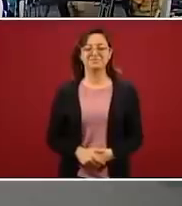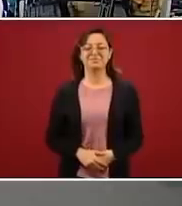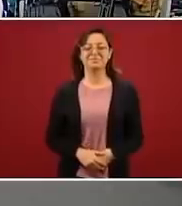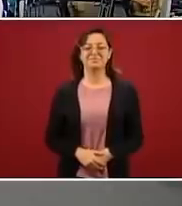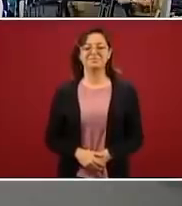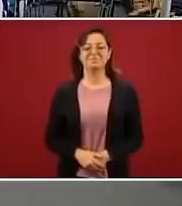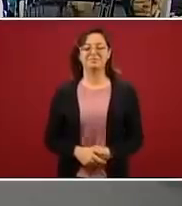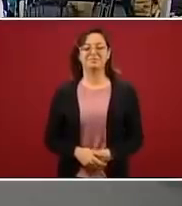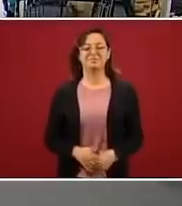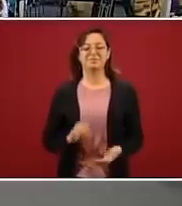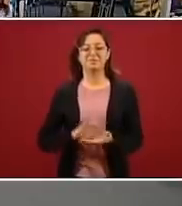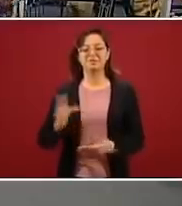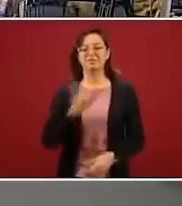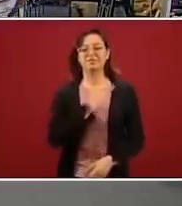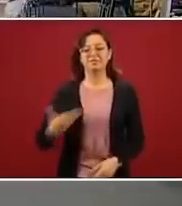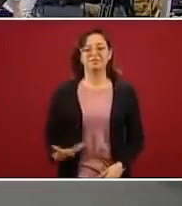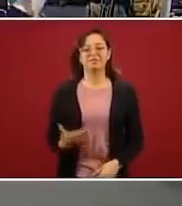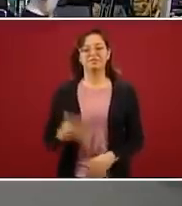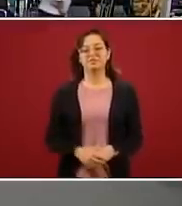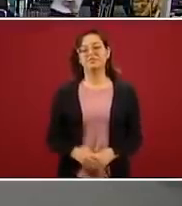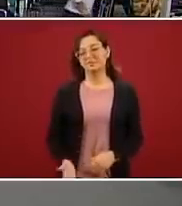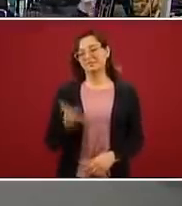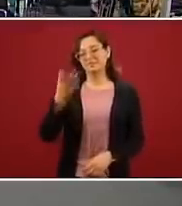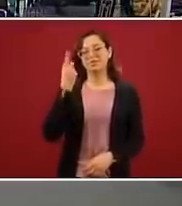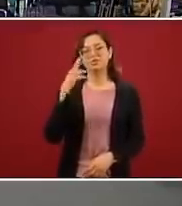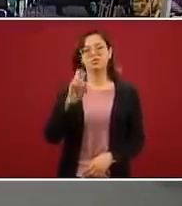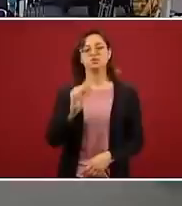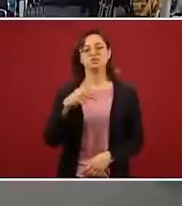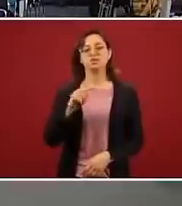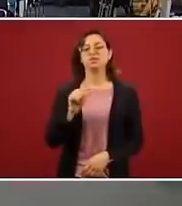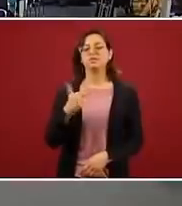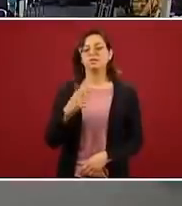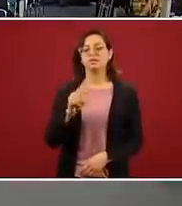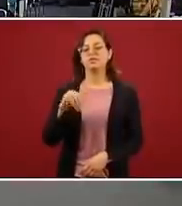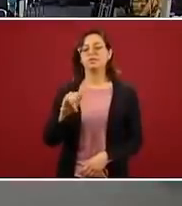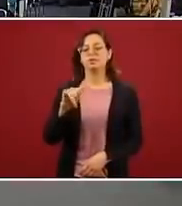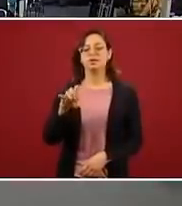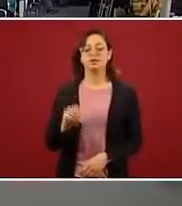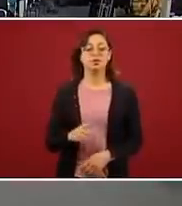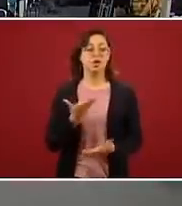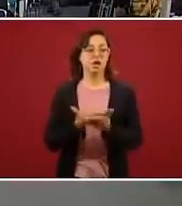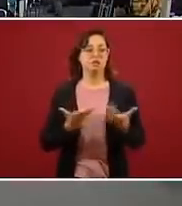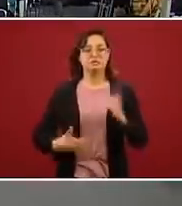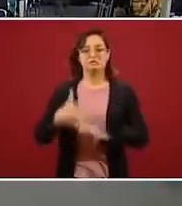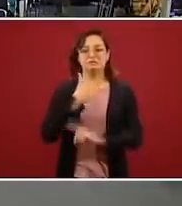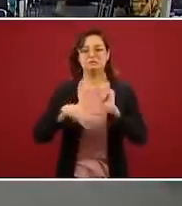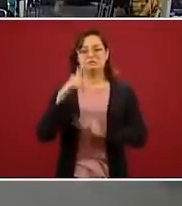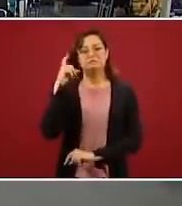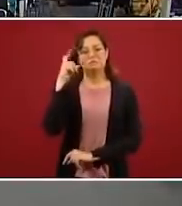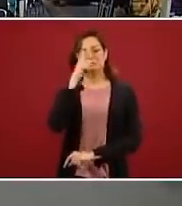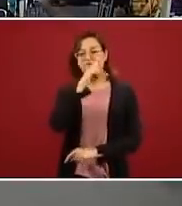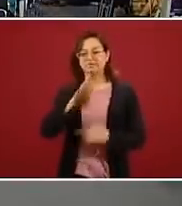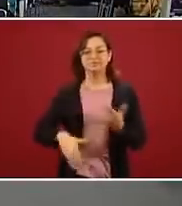Muchas gracias, señor presidente, doctor Santiago Nieto. Esta es una situación compleja que se lo plantea a usted